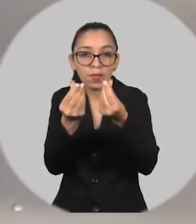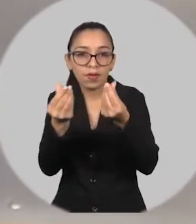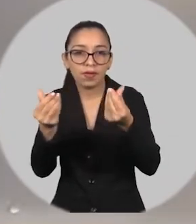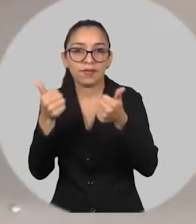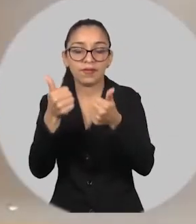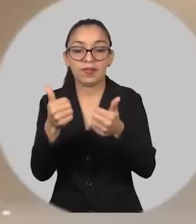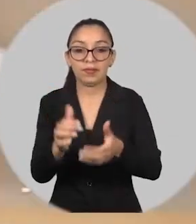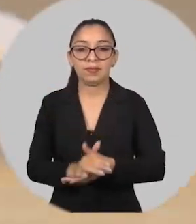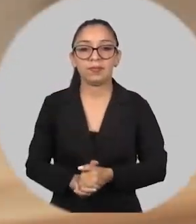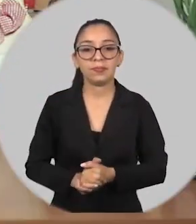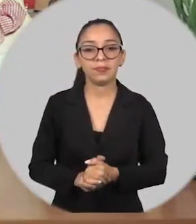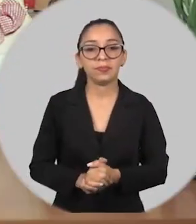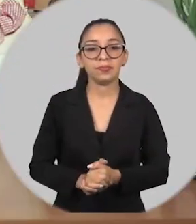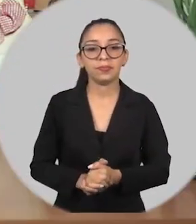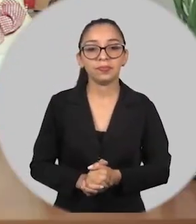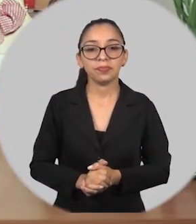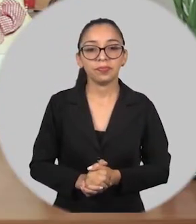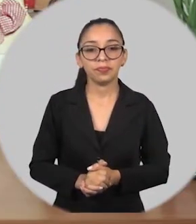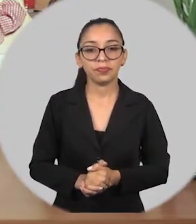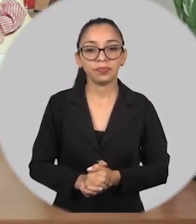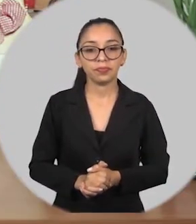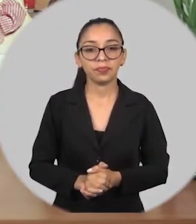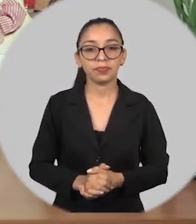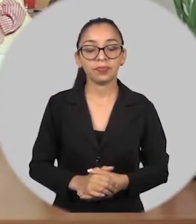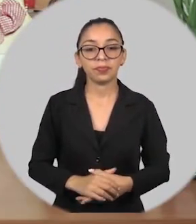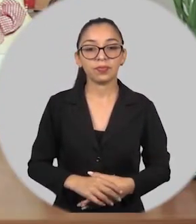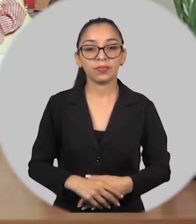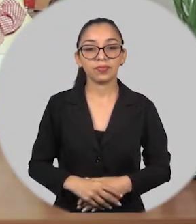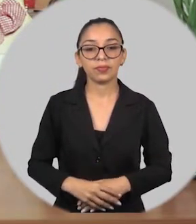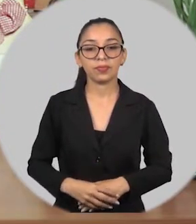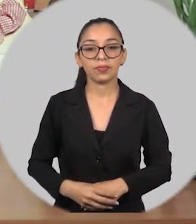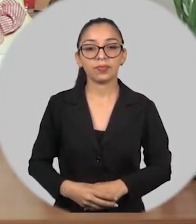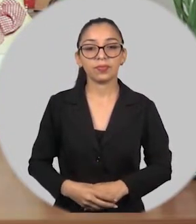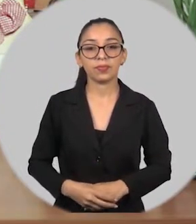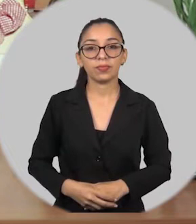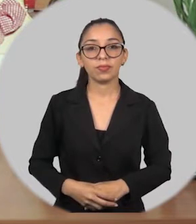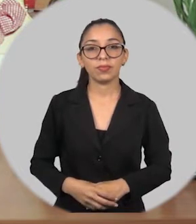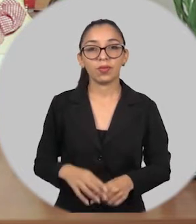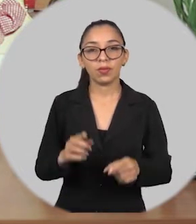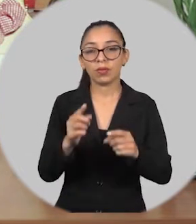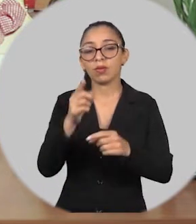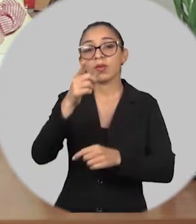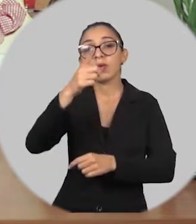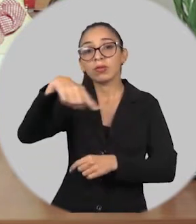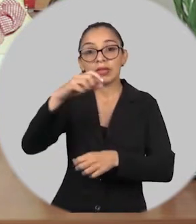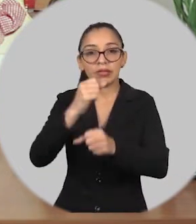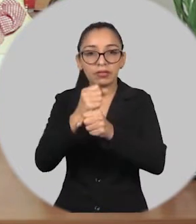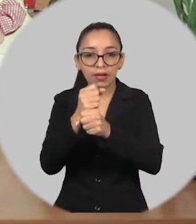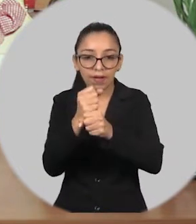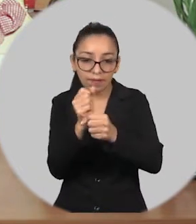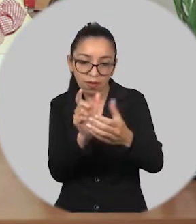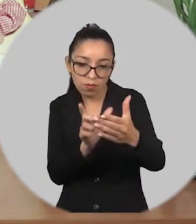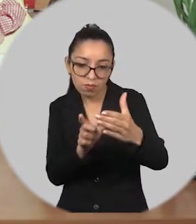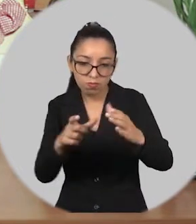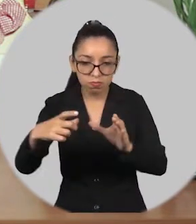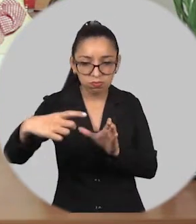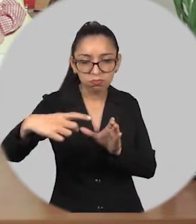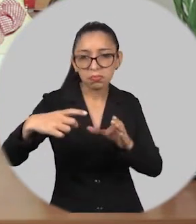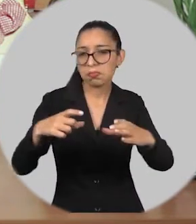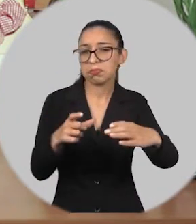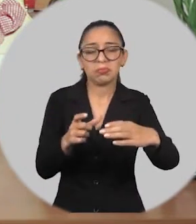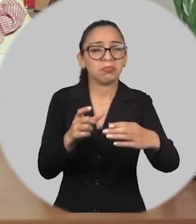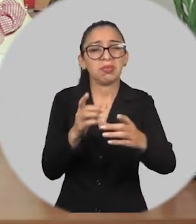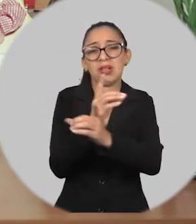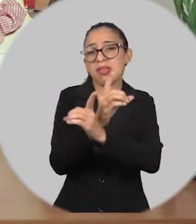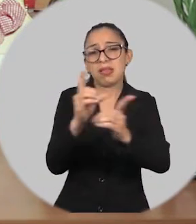Hacemos esto. Giro mi trabajo un ratito. Ustedes pueden girar tranquilamente su trabajo